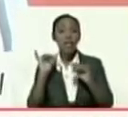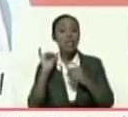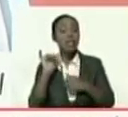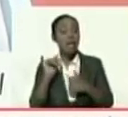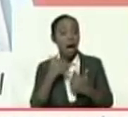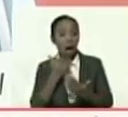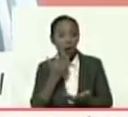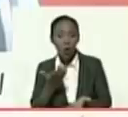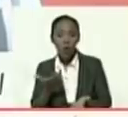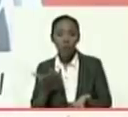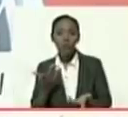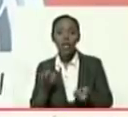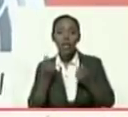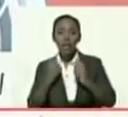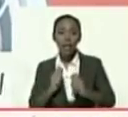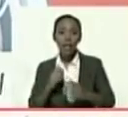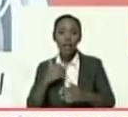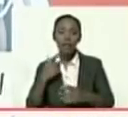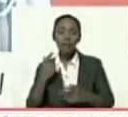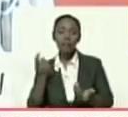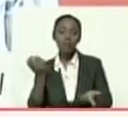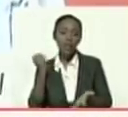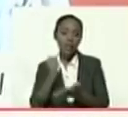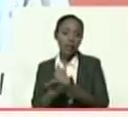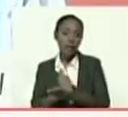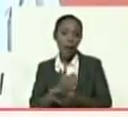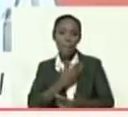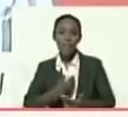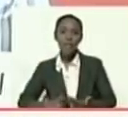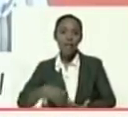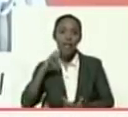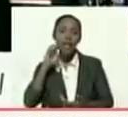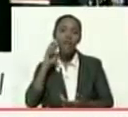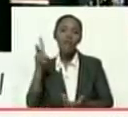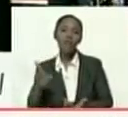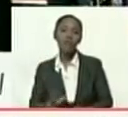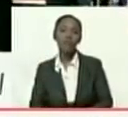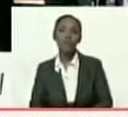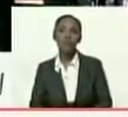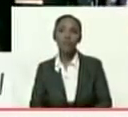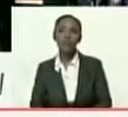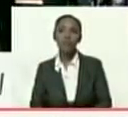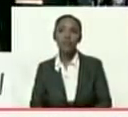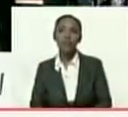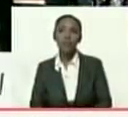información del intento de asesinato al presidente Evo Morales. Gracias.